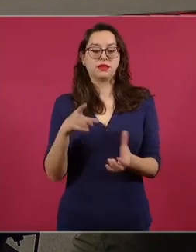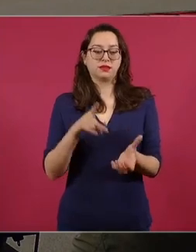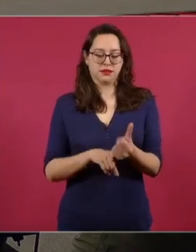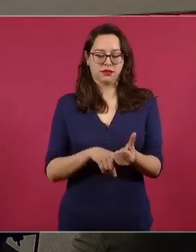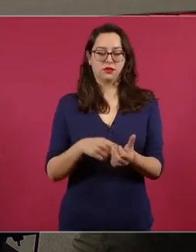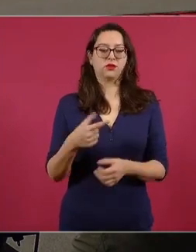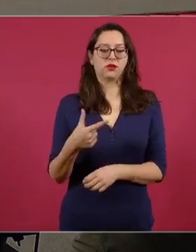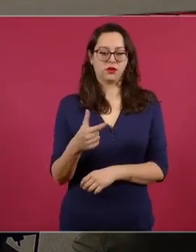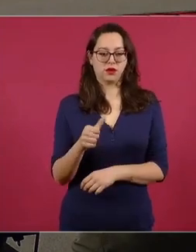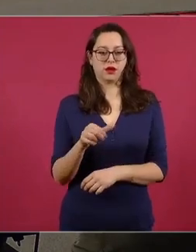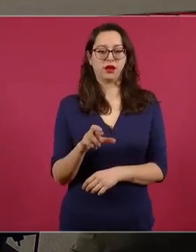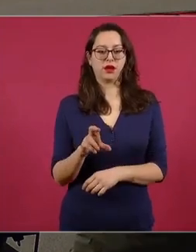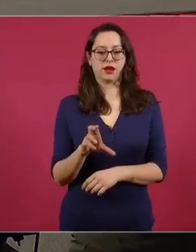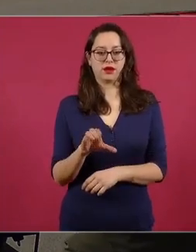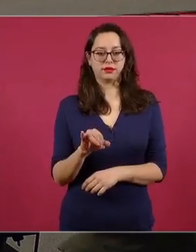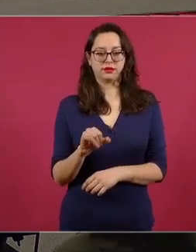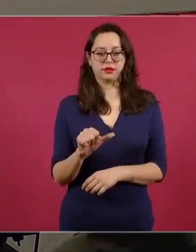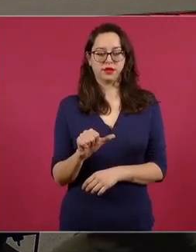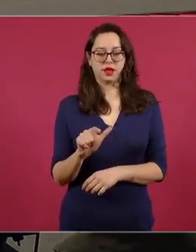brevemente.